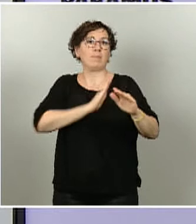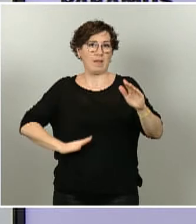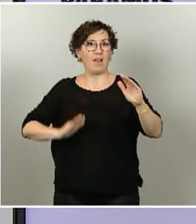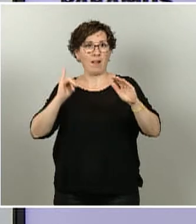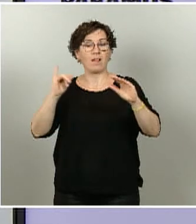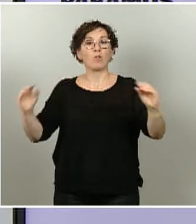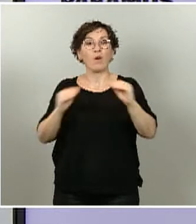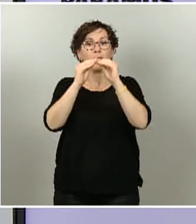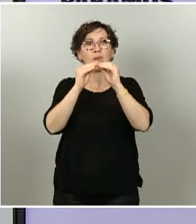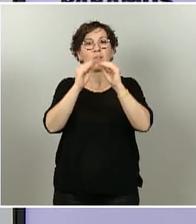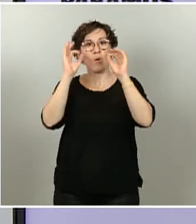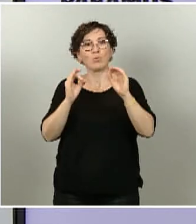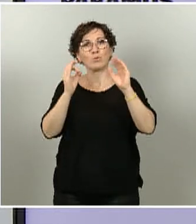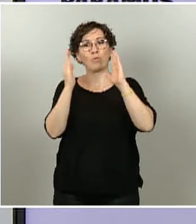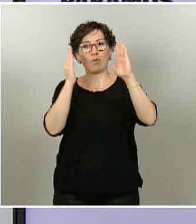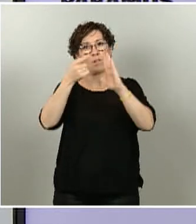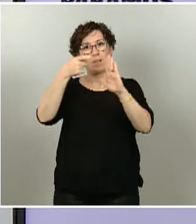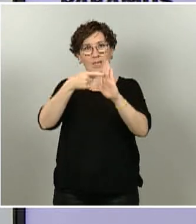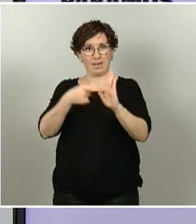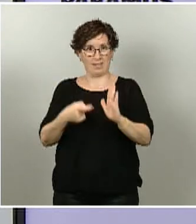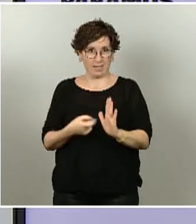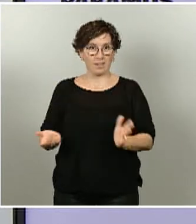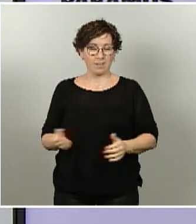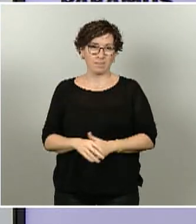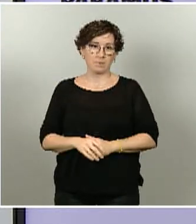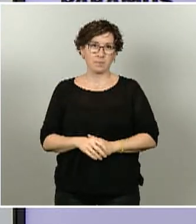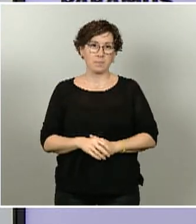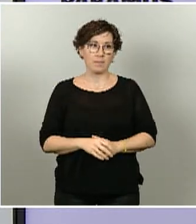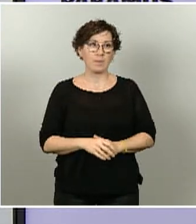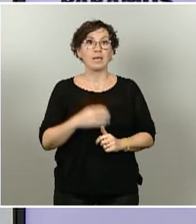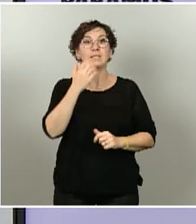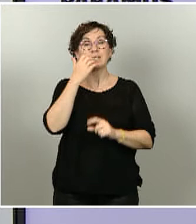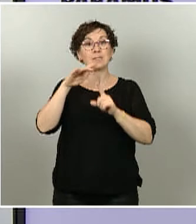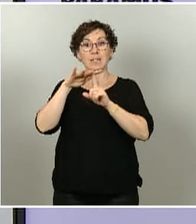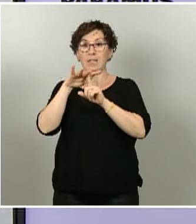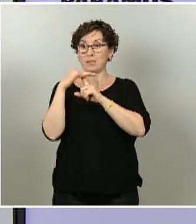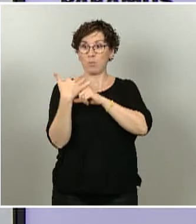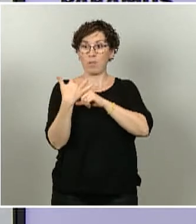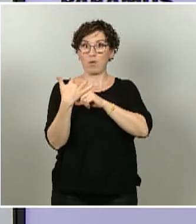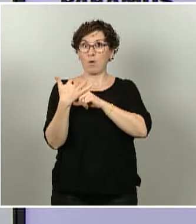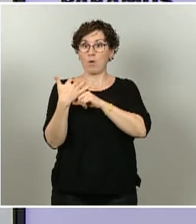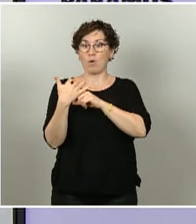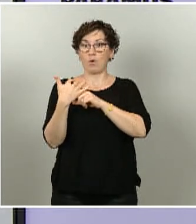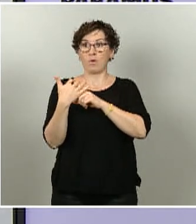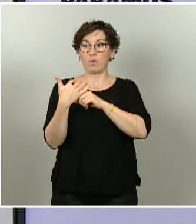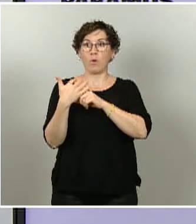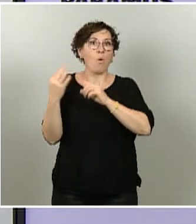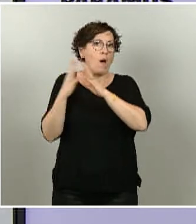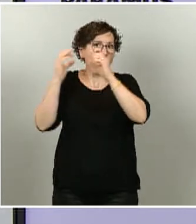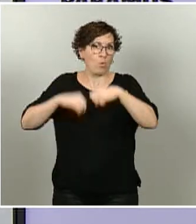desescalada y del estado de alarma. Si la situación epidemiológica o algún otro tipo de acuerdo a nivel europeo que